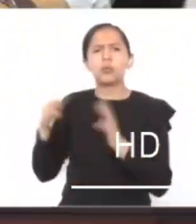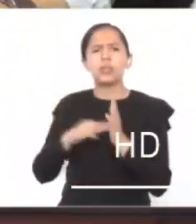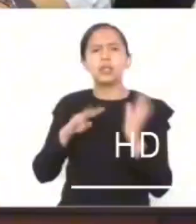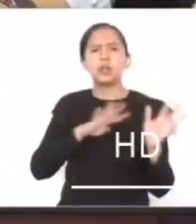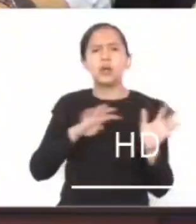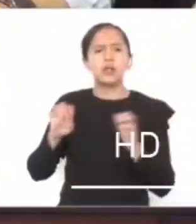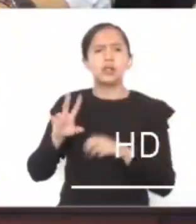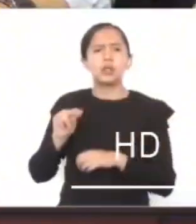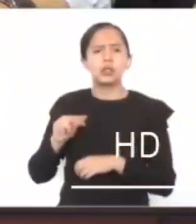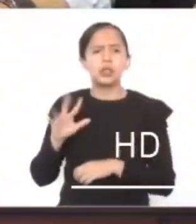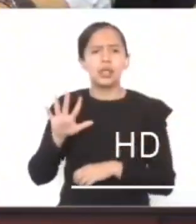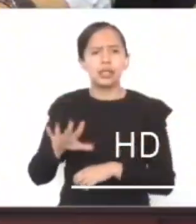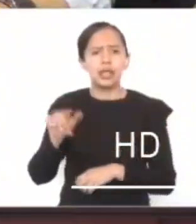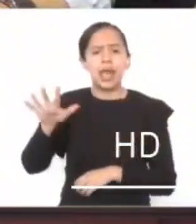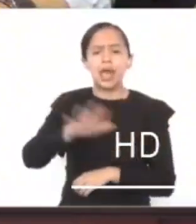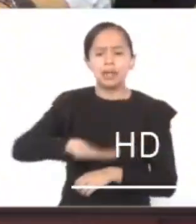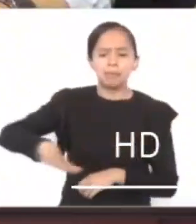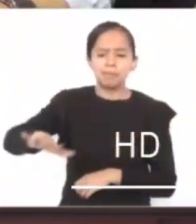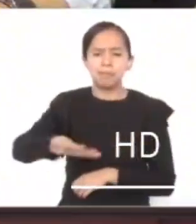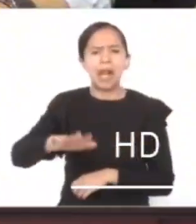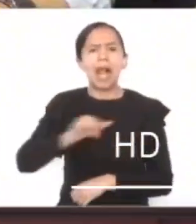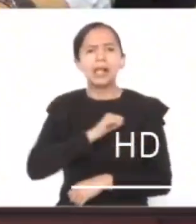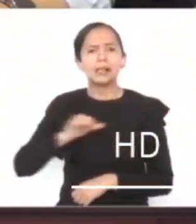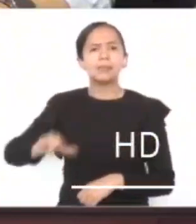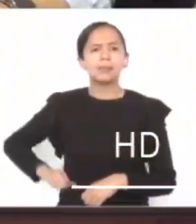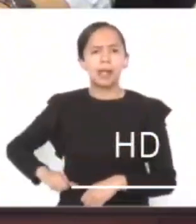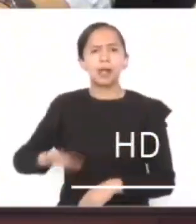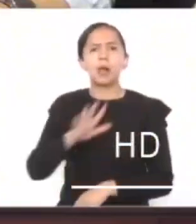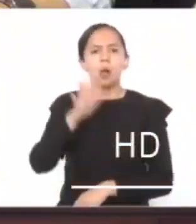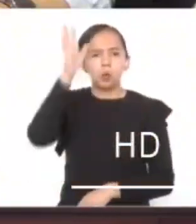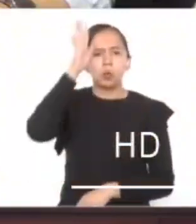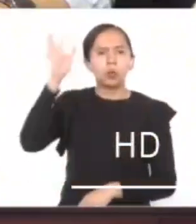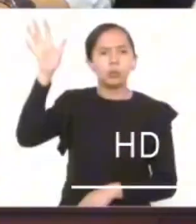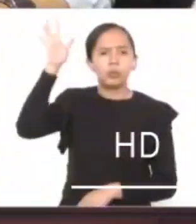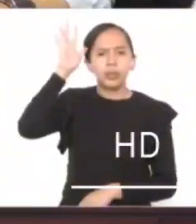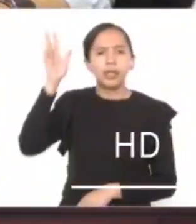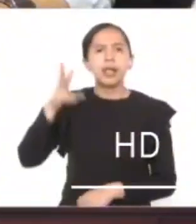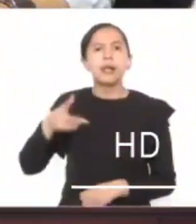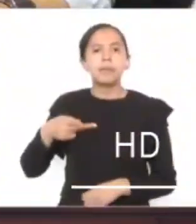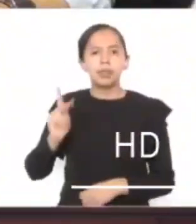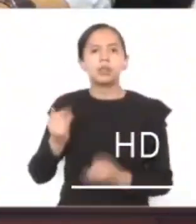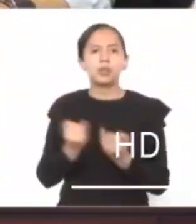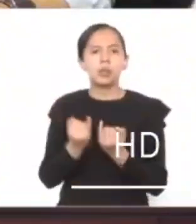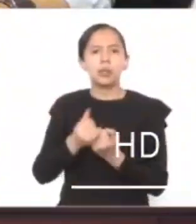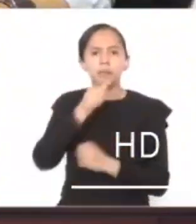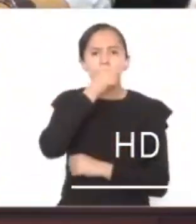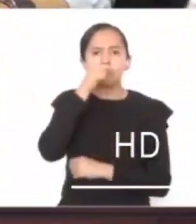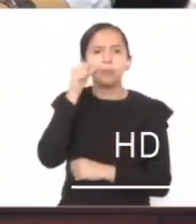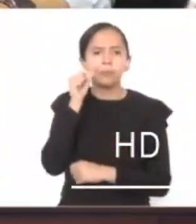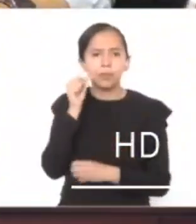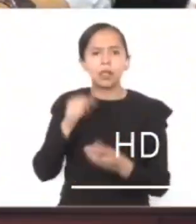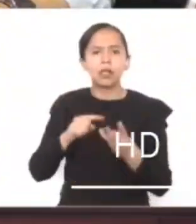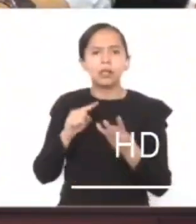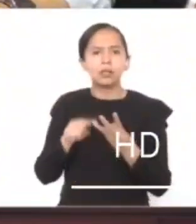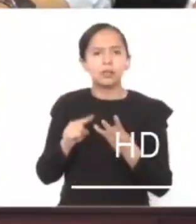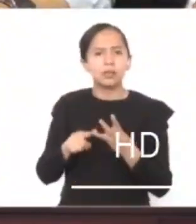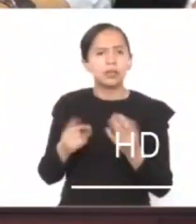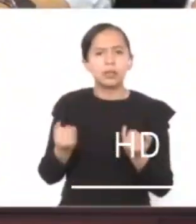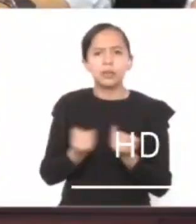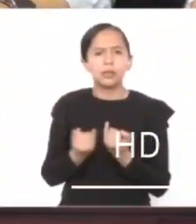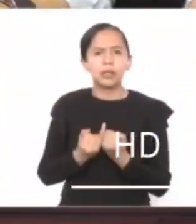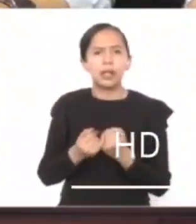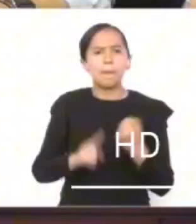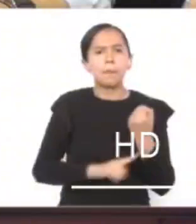tenemos especialmente la alcaldía Cuauhtémoc, pero también la alcaldía Benito Juárez. También hubo